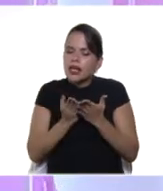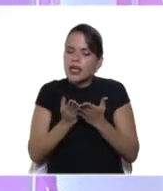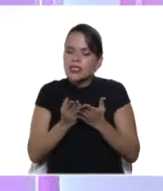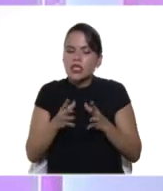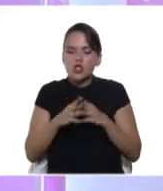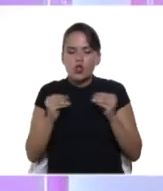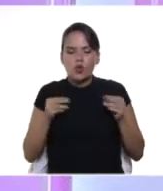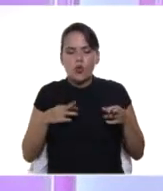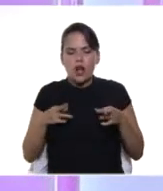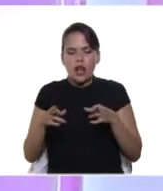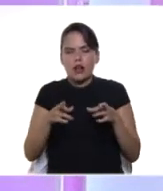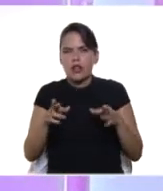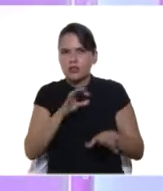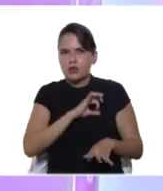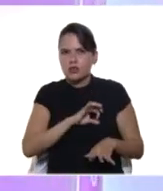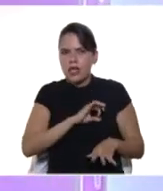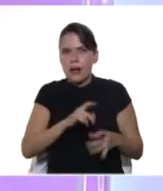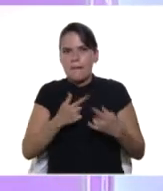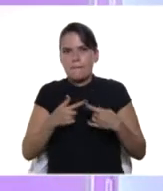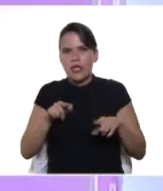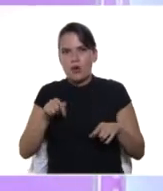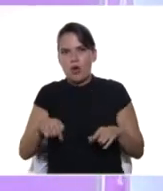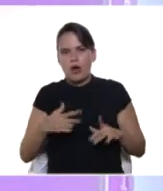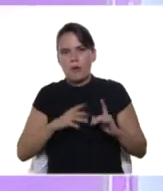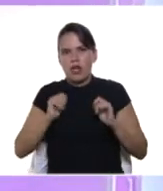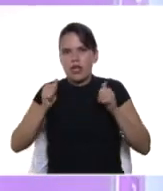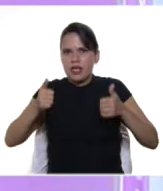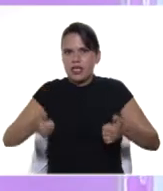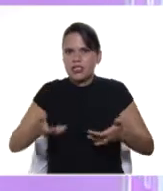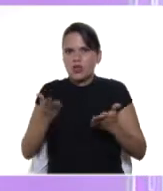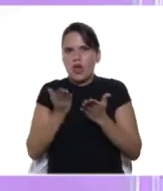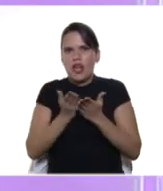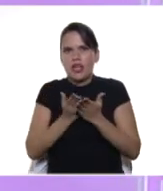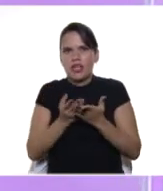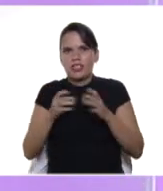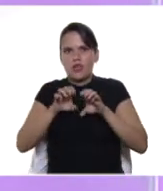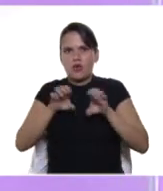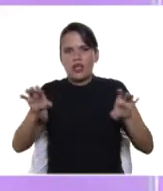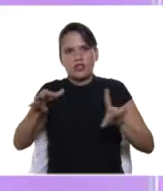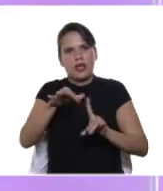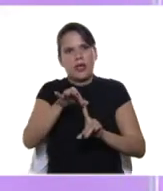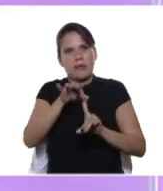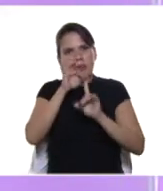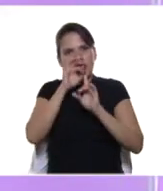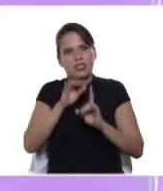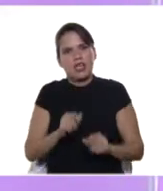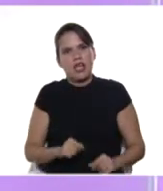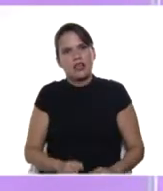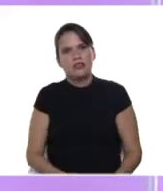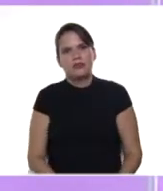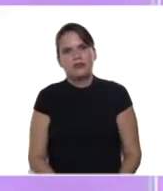redes sociales. Pero ahora vamos a dar inicio a la clase de educación especial